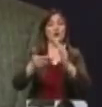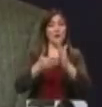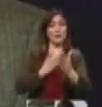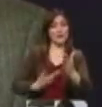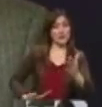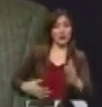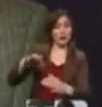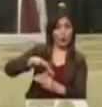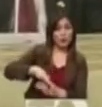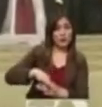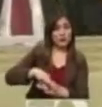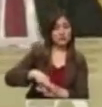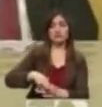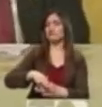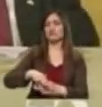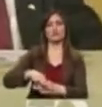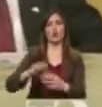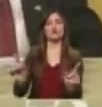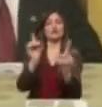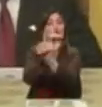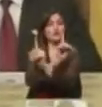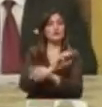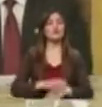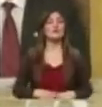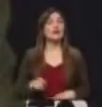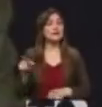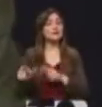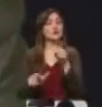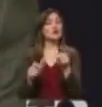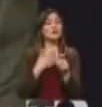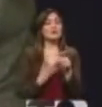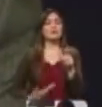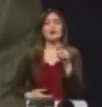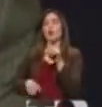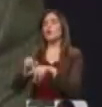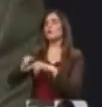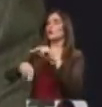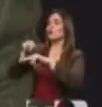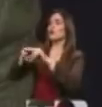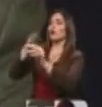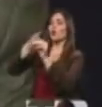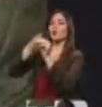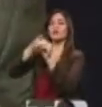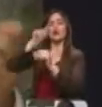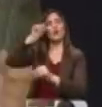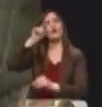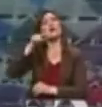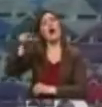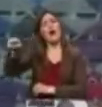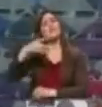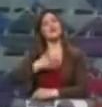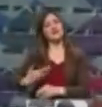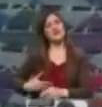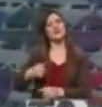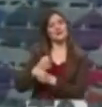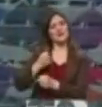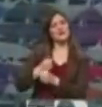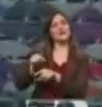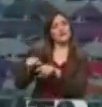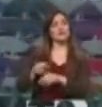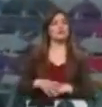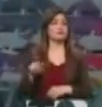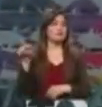reelecciones indefinidas. Añadió que ciertos mandatarios construyen obras con el objetivo de ser recordados y usó como ejemplo a